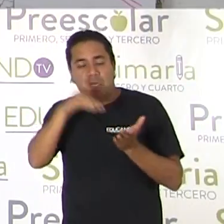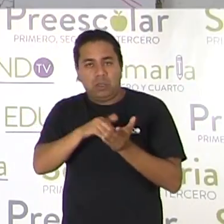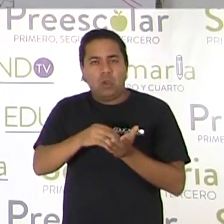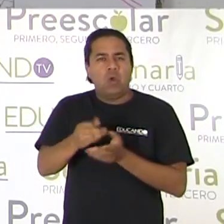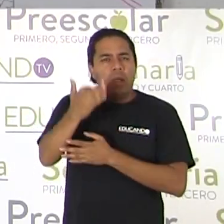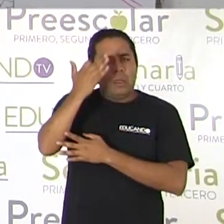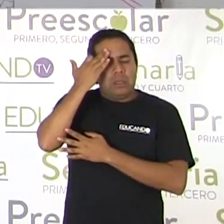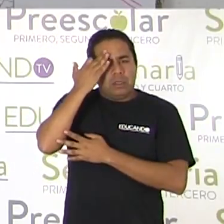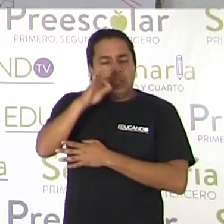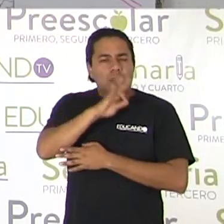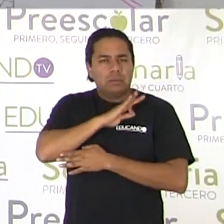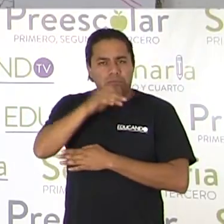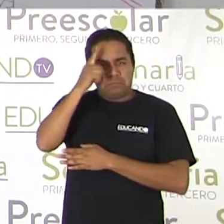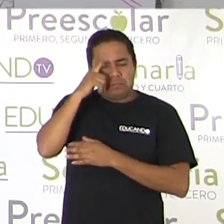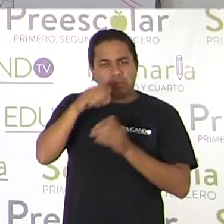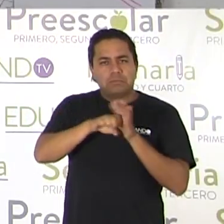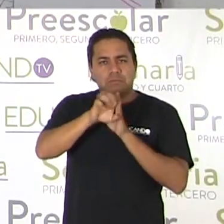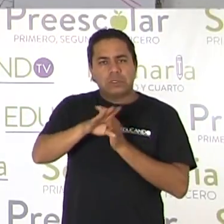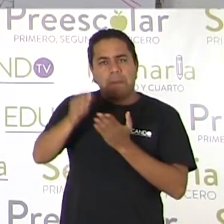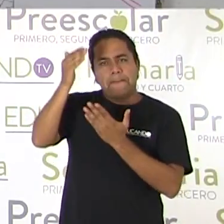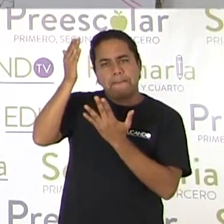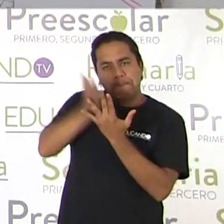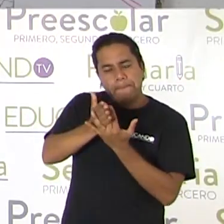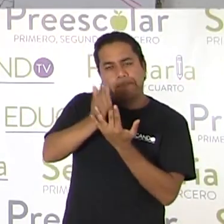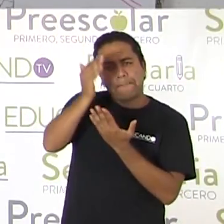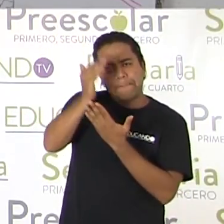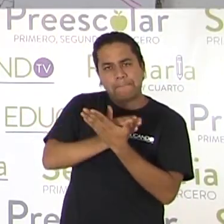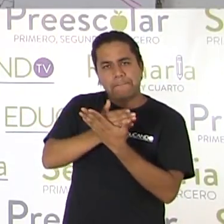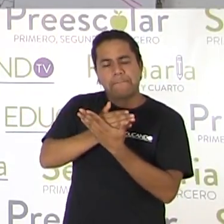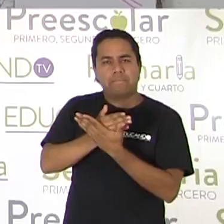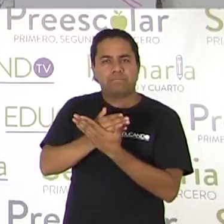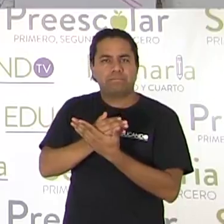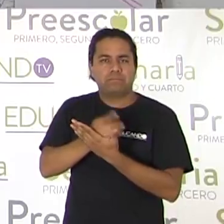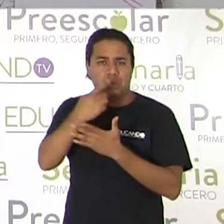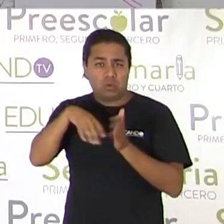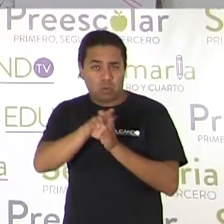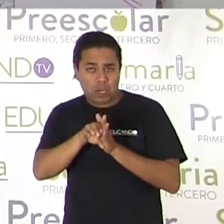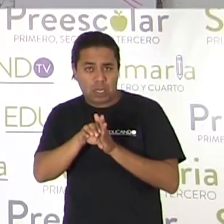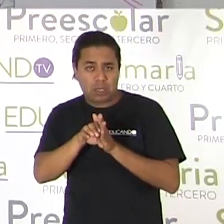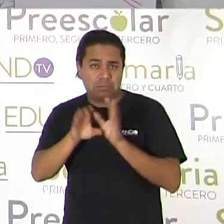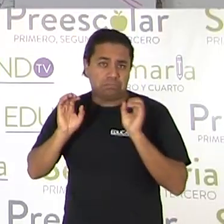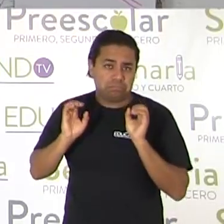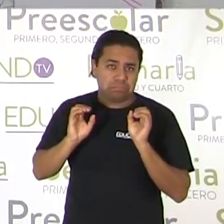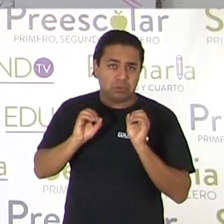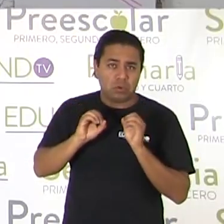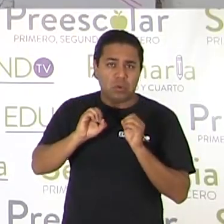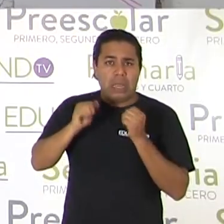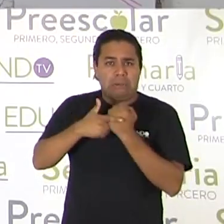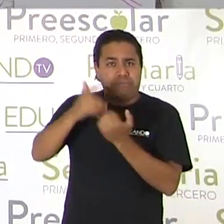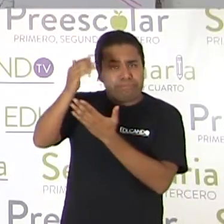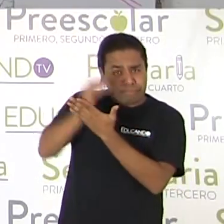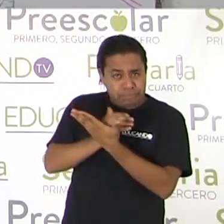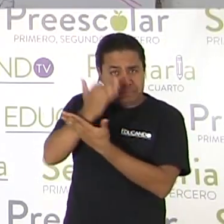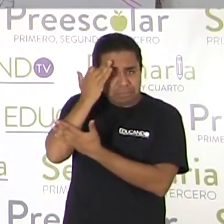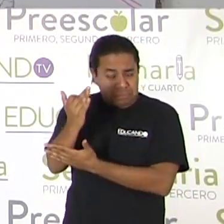tiempo se llevaría en recorrer la mitad de ese? ¿Un cuarto? ¿O un periodo más corto?